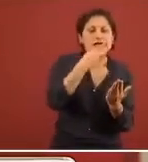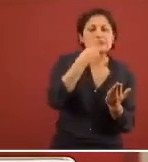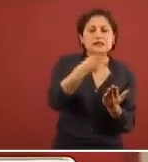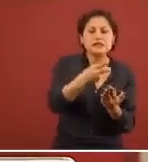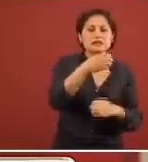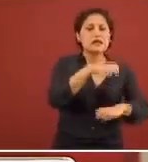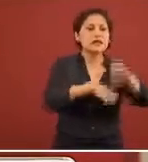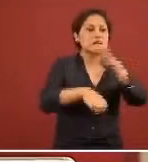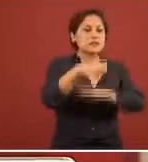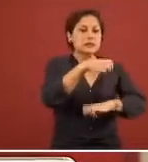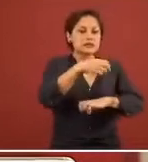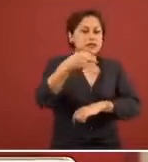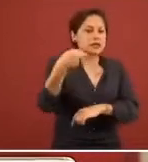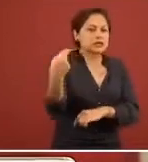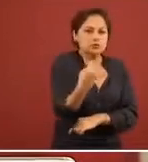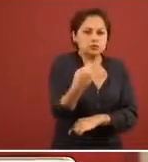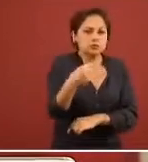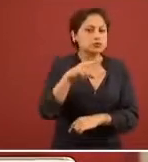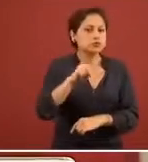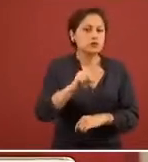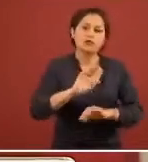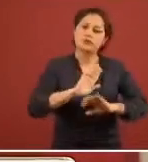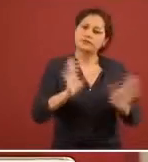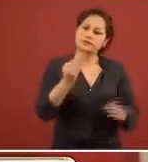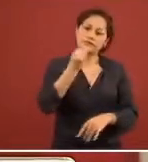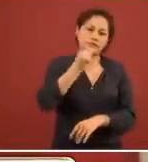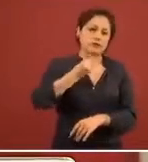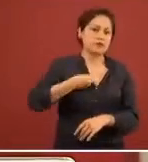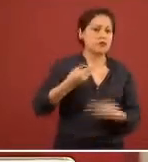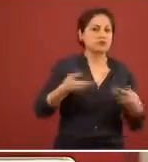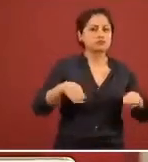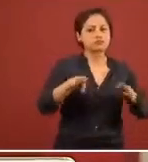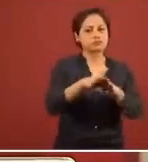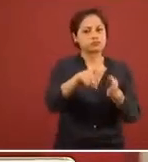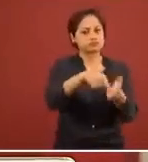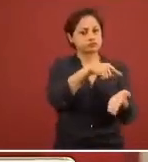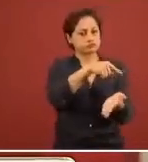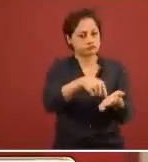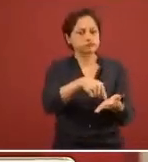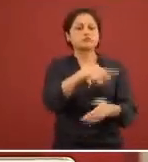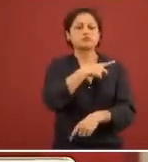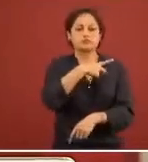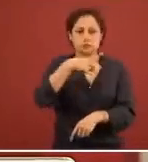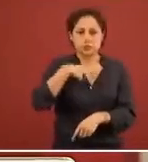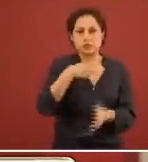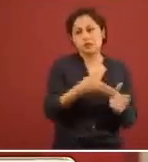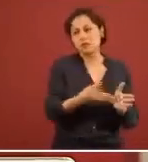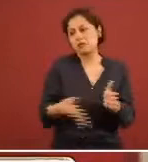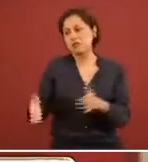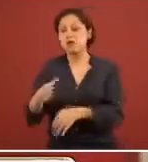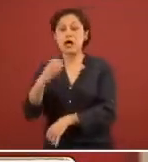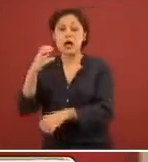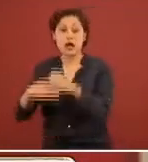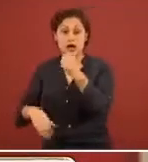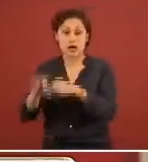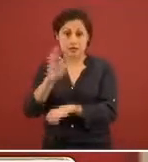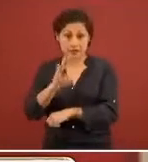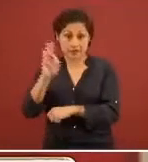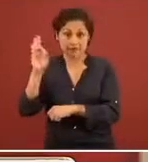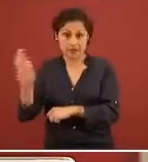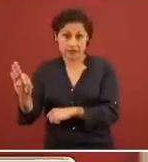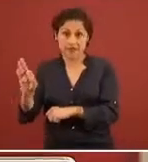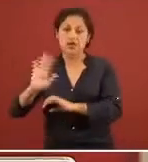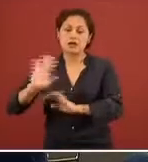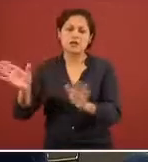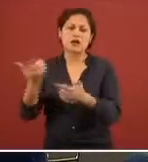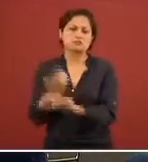no está considerado esencial y debe parar o debe continuar en paro hasta que se levanten las medidas, cuyo propósito es salvar